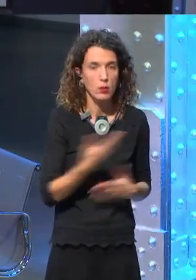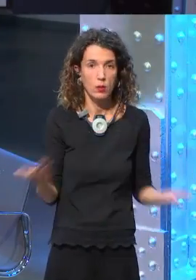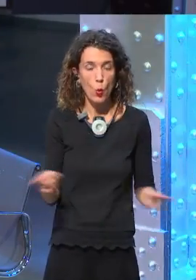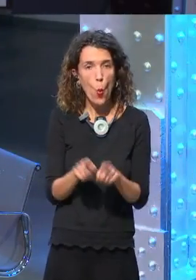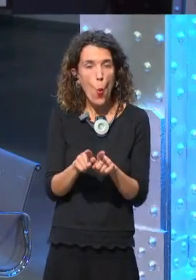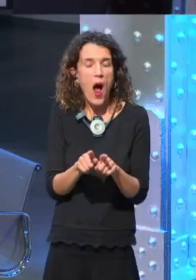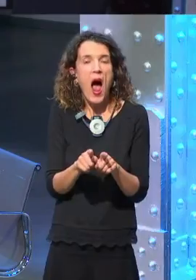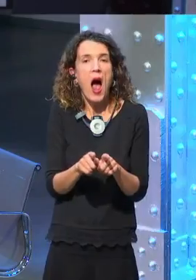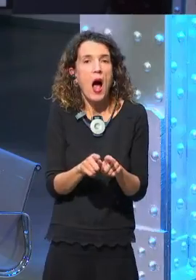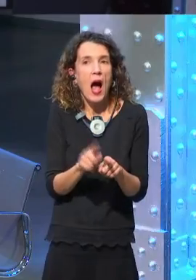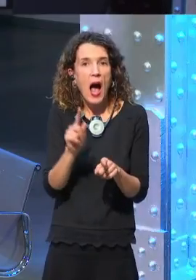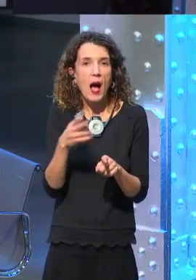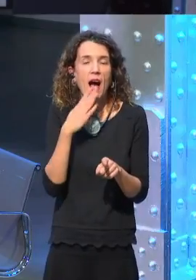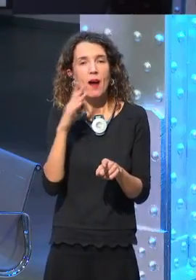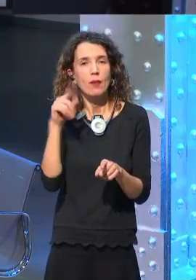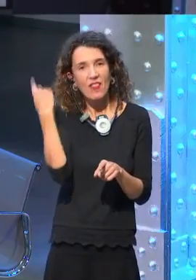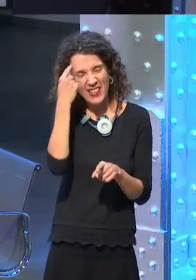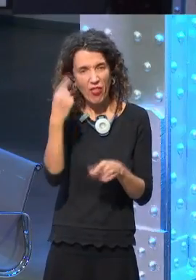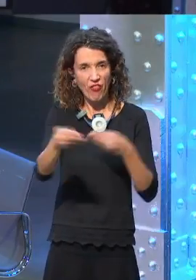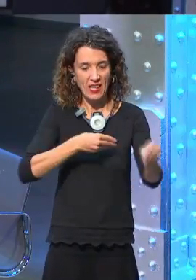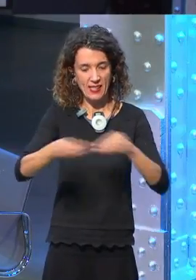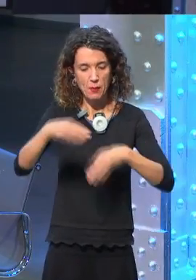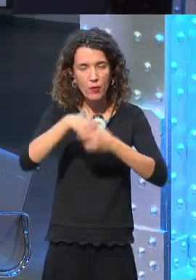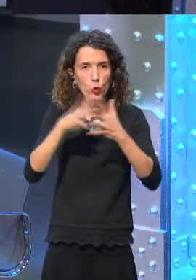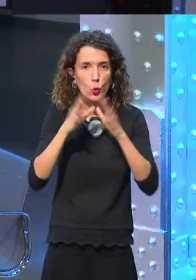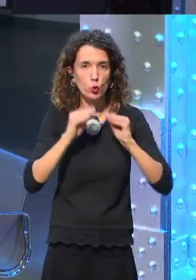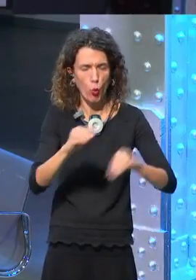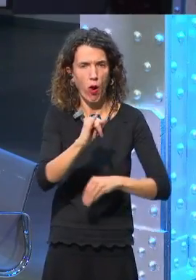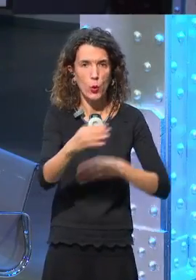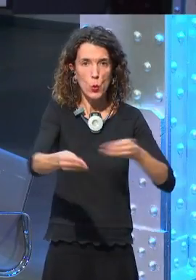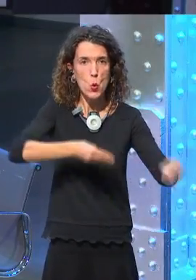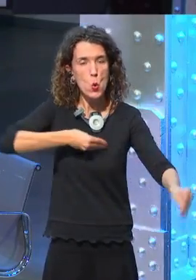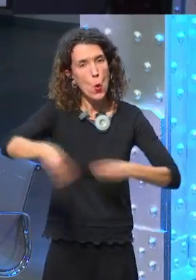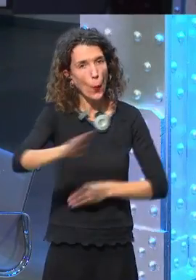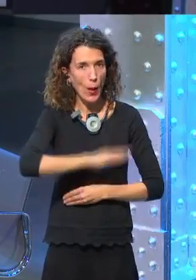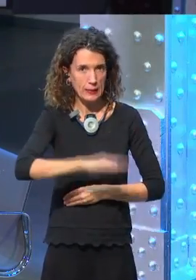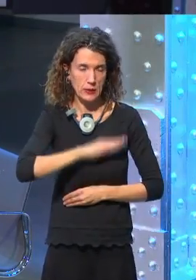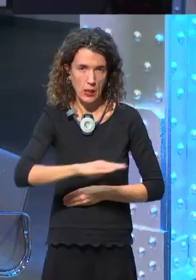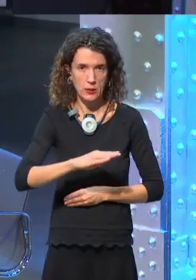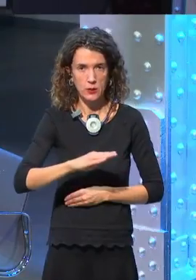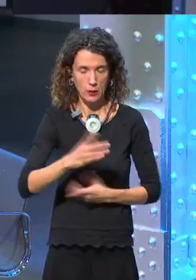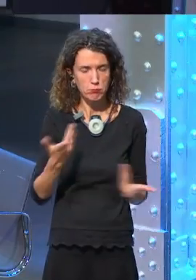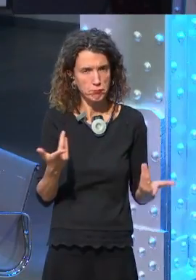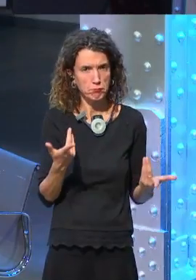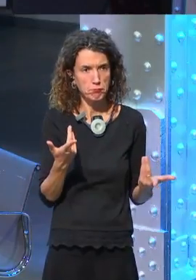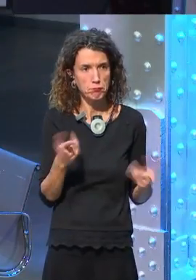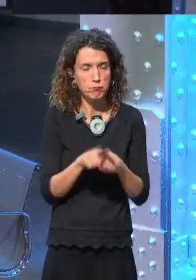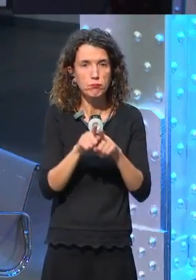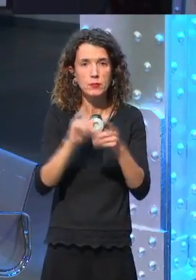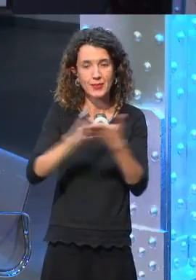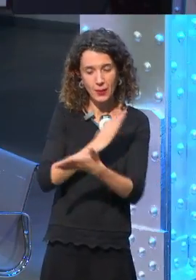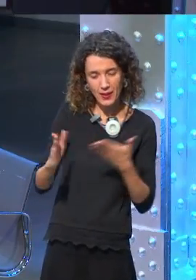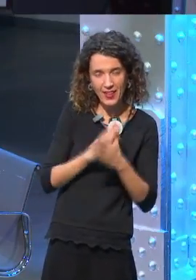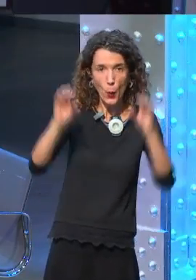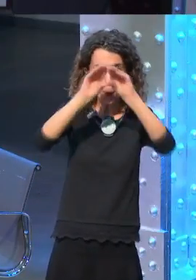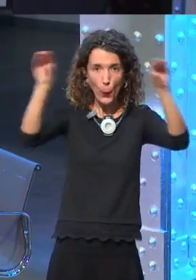una habilidad flexible como estructura, una maleabilidad. Se ha dividido en